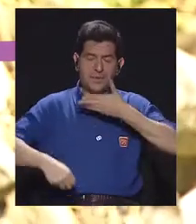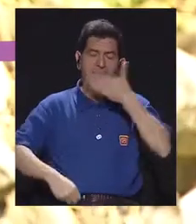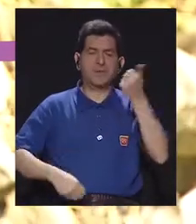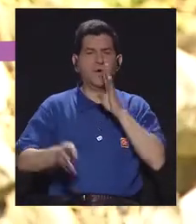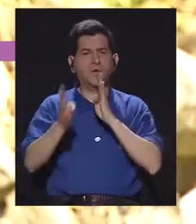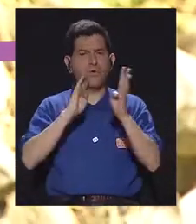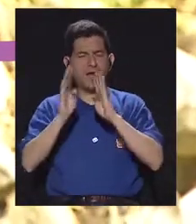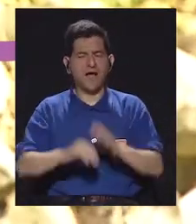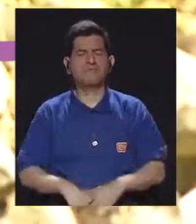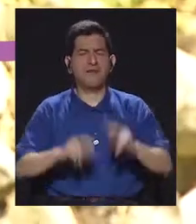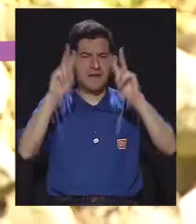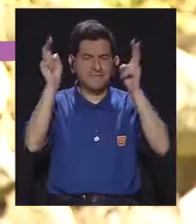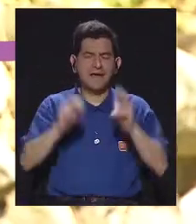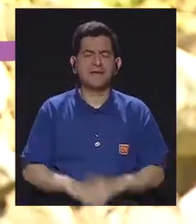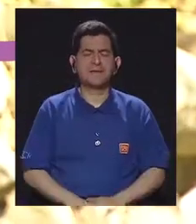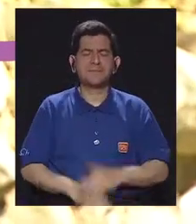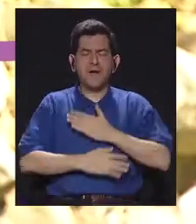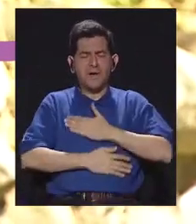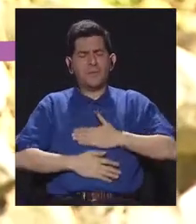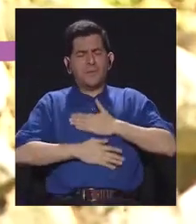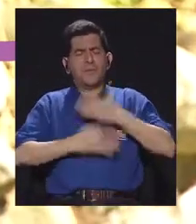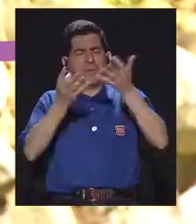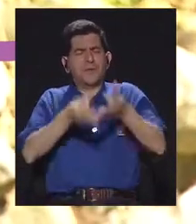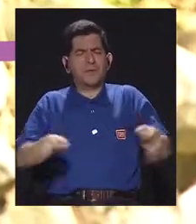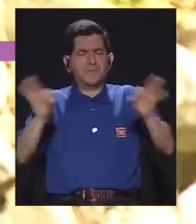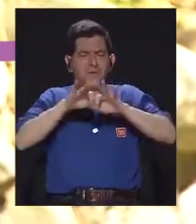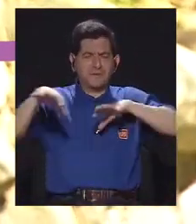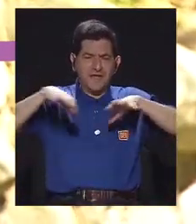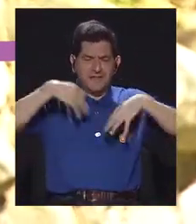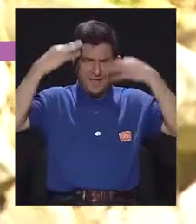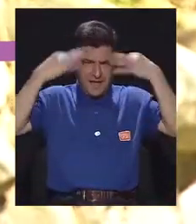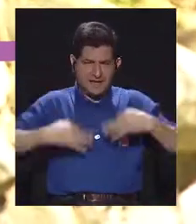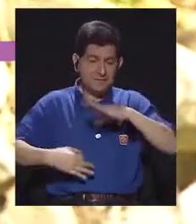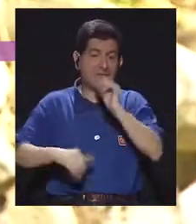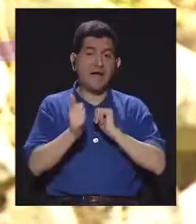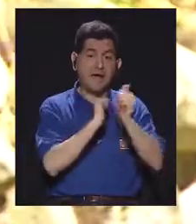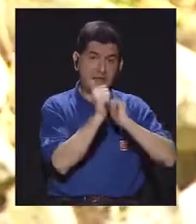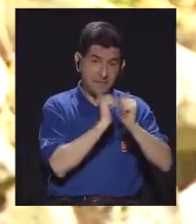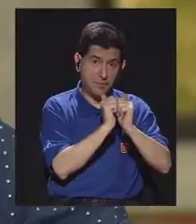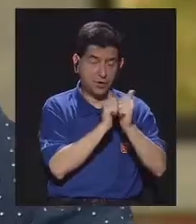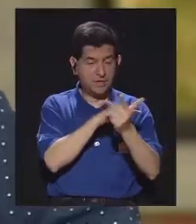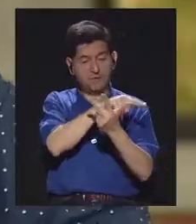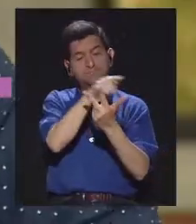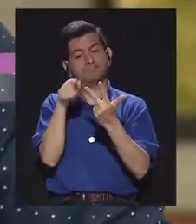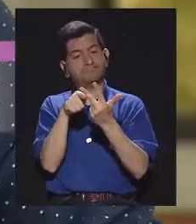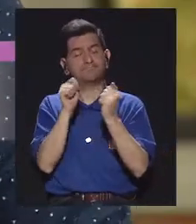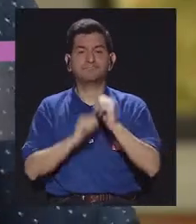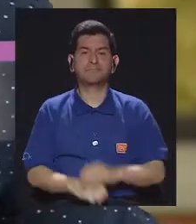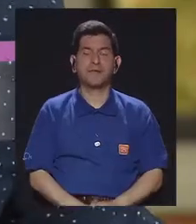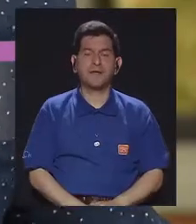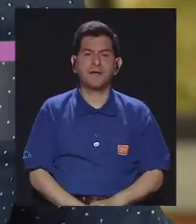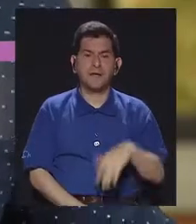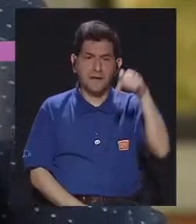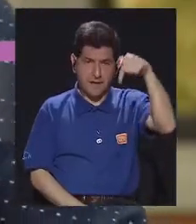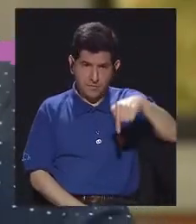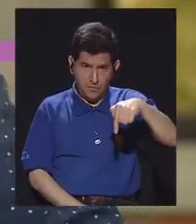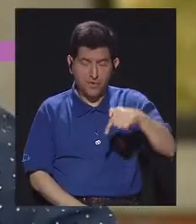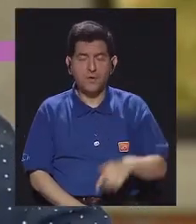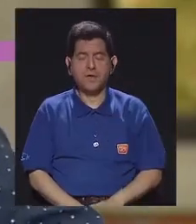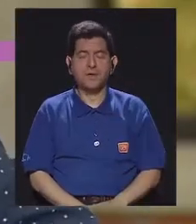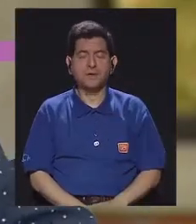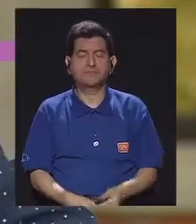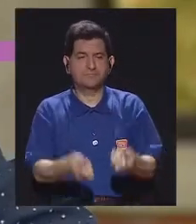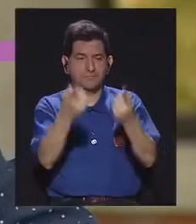De vivir mejor, hablando acerca del tema de la recreación, de la importancia de la actividad física, del deporte. Y bueno, pues estamos contando